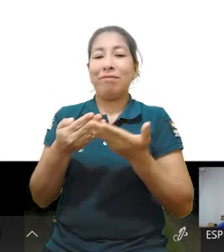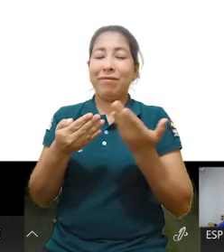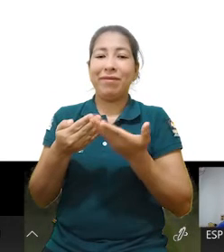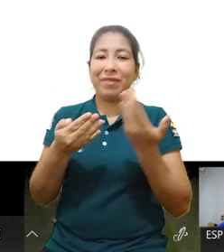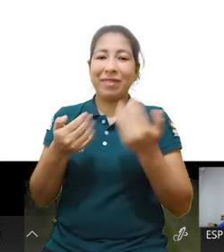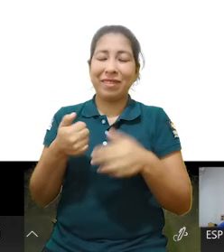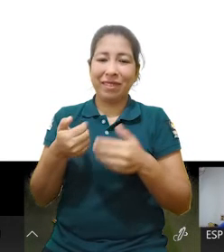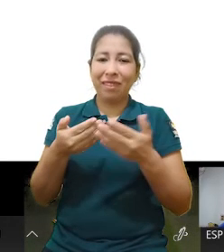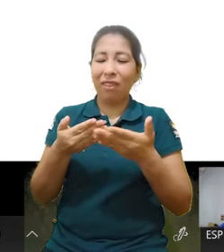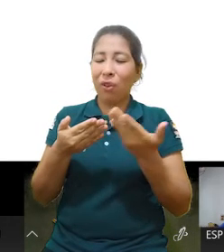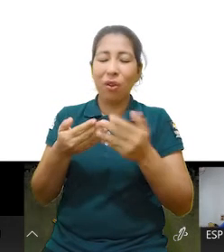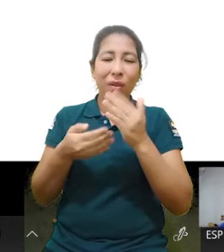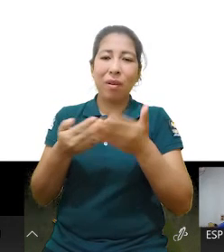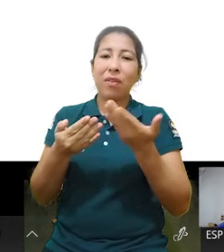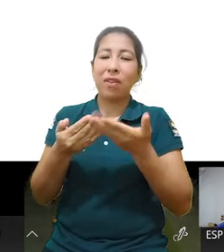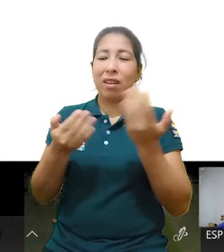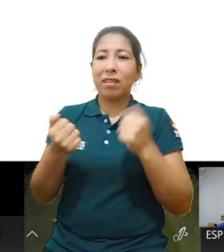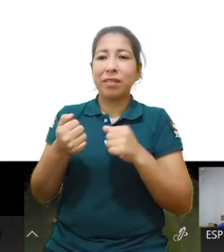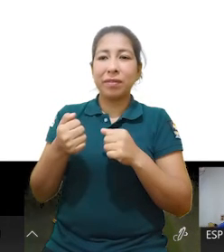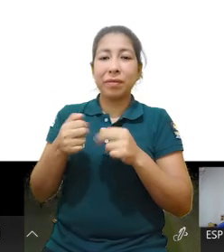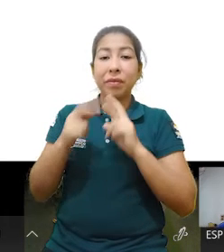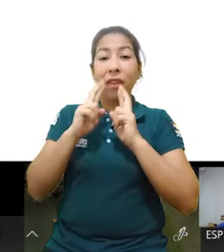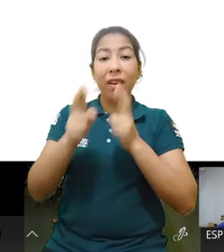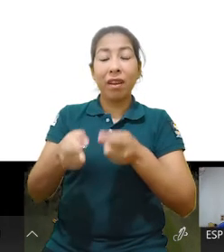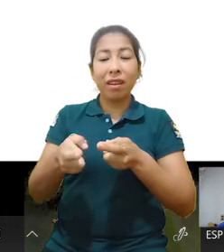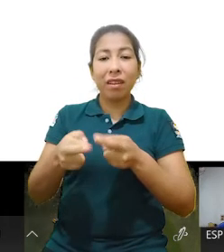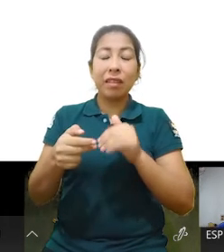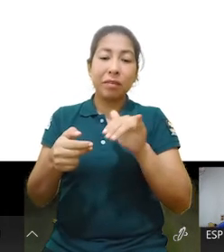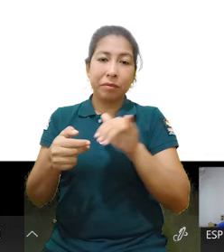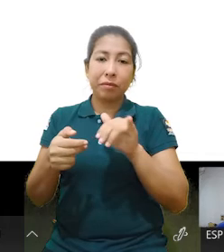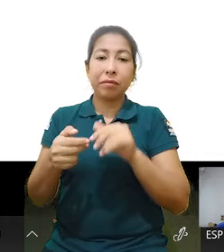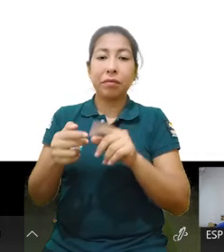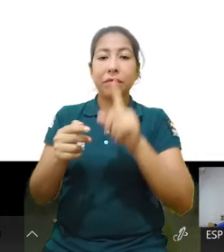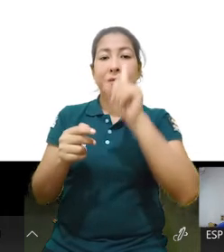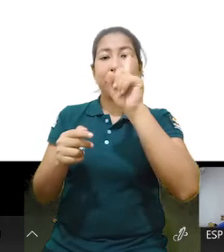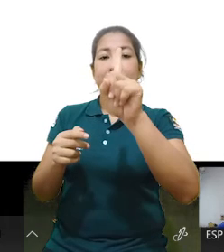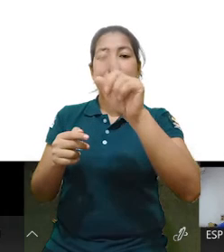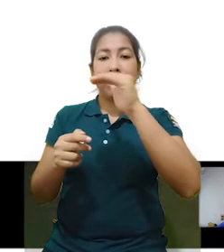tiempo, las cosas se nos vienen facilitando. Anotamos igual, resultado 1/2,